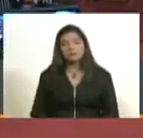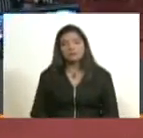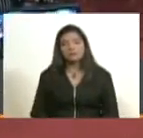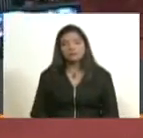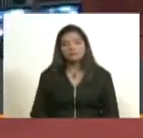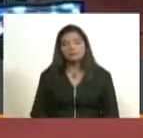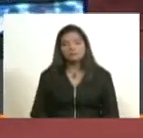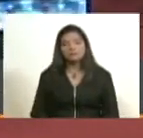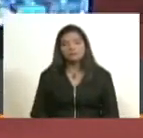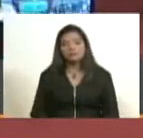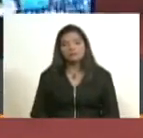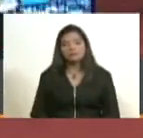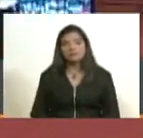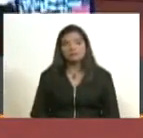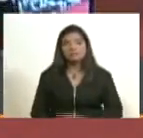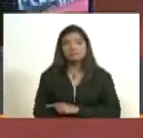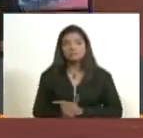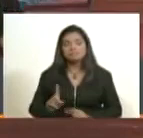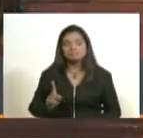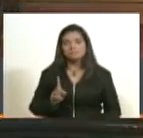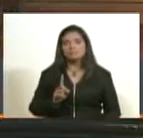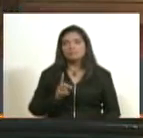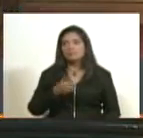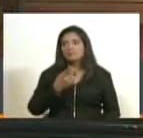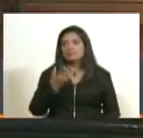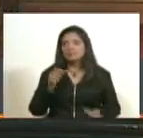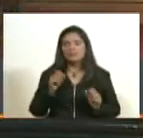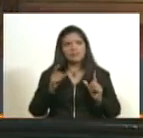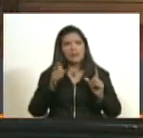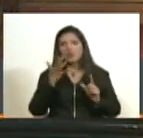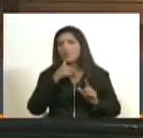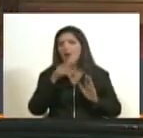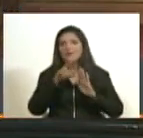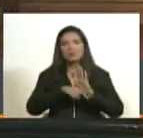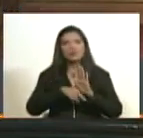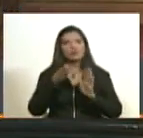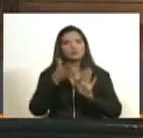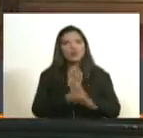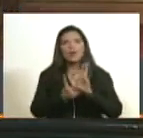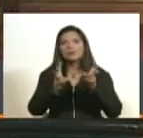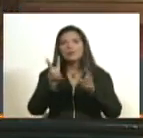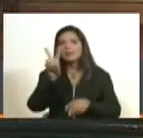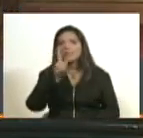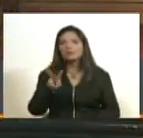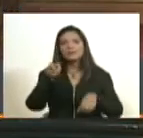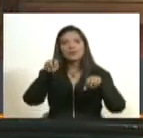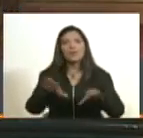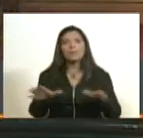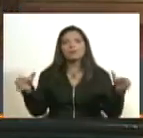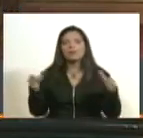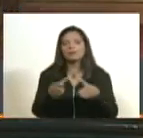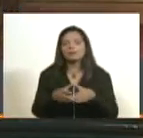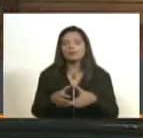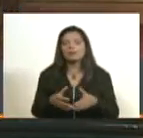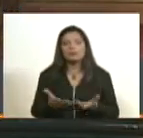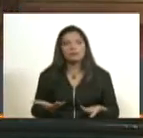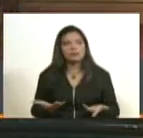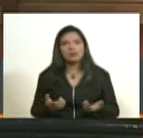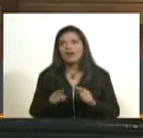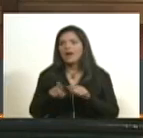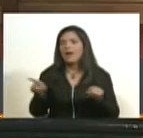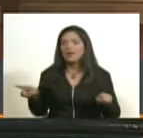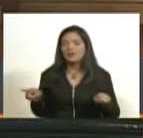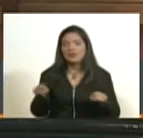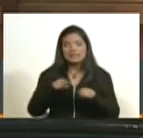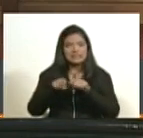Y quedaron de una sola pieza cuando les dijeron, no hay resolución sobre Venezuela, se suspende la reunión. Y además ellos tenían los